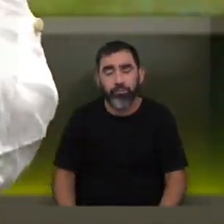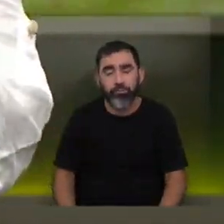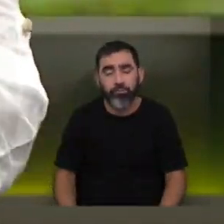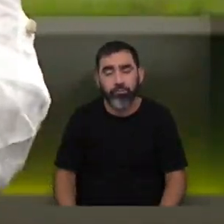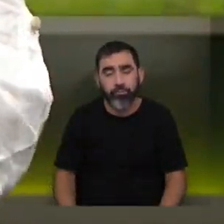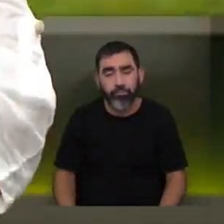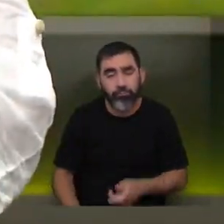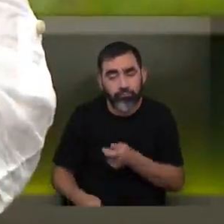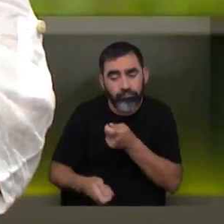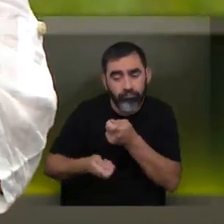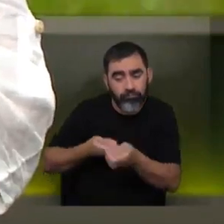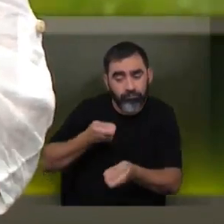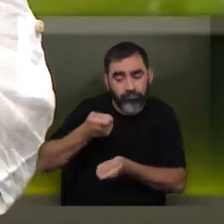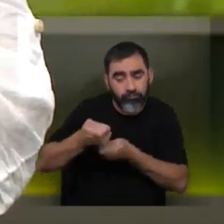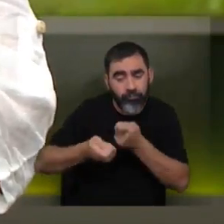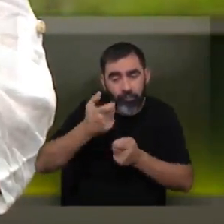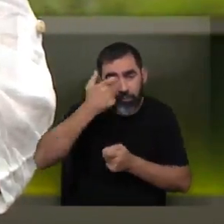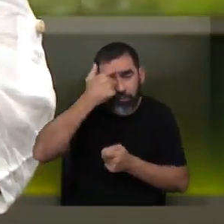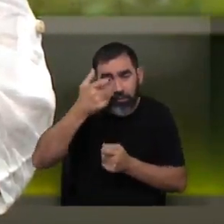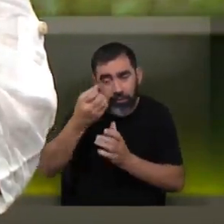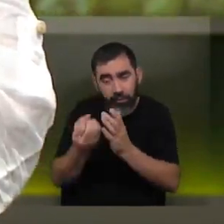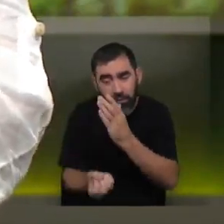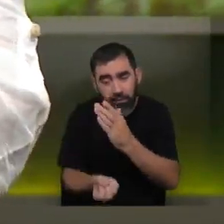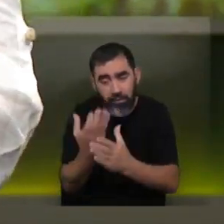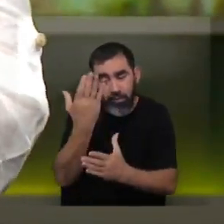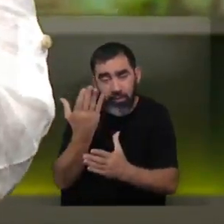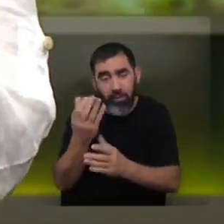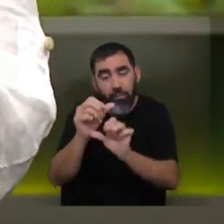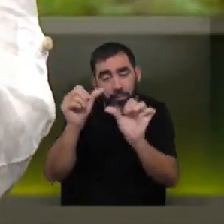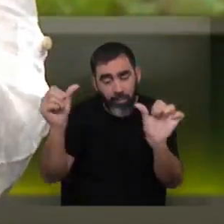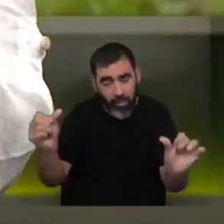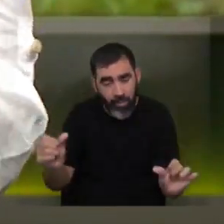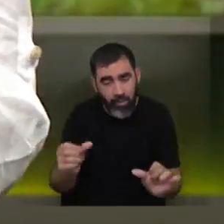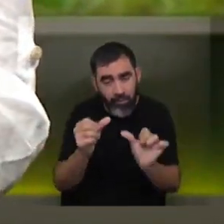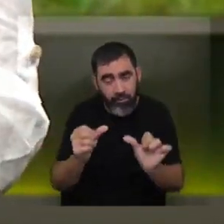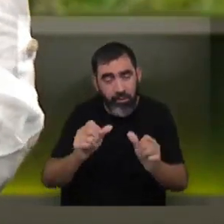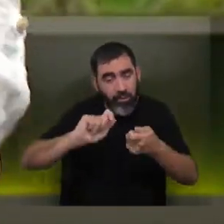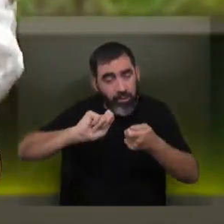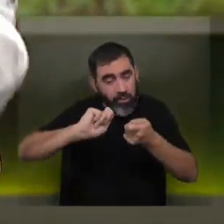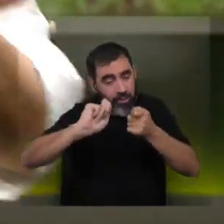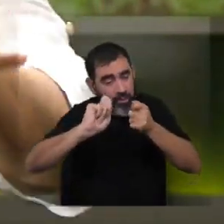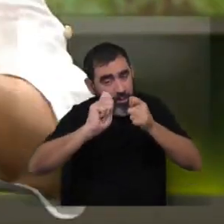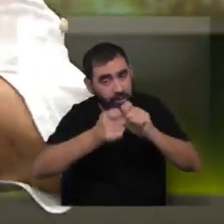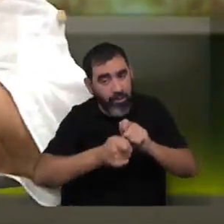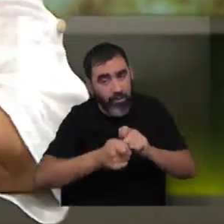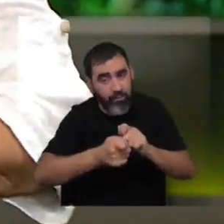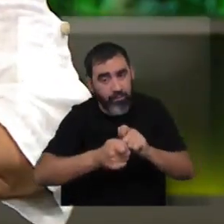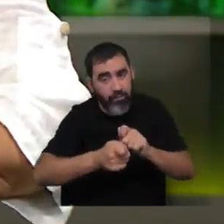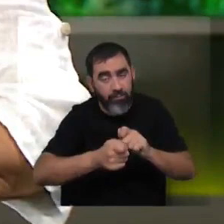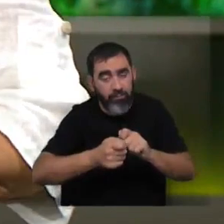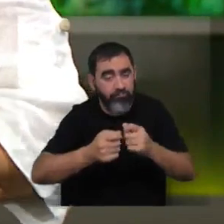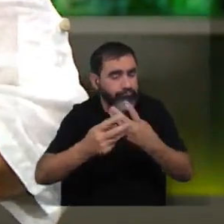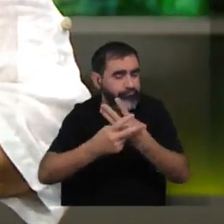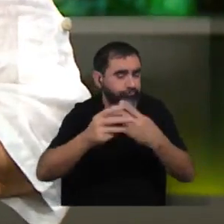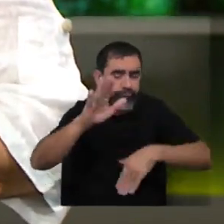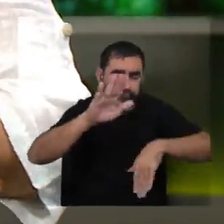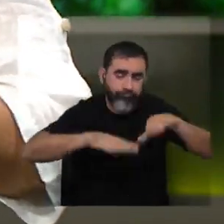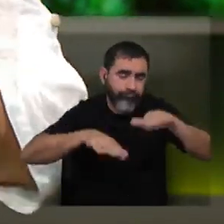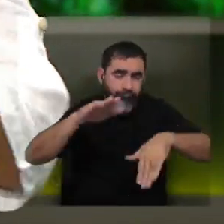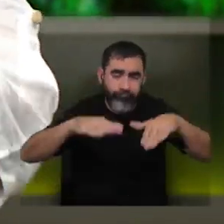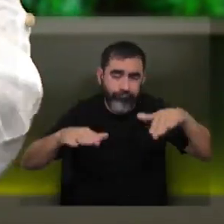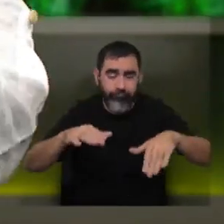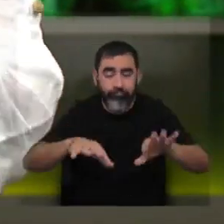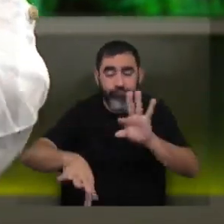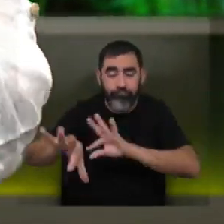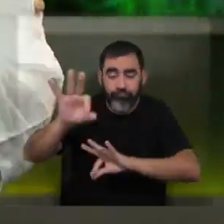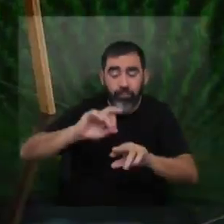empiezan a introducir técnicas nuevas para generar mutaciones medio al azar en el genoma, de forma